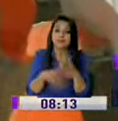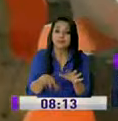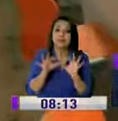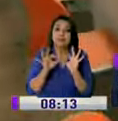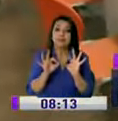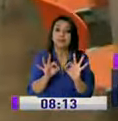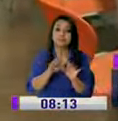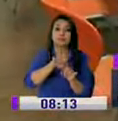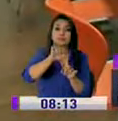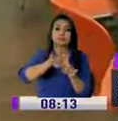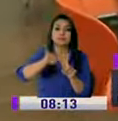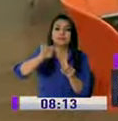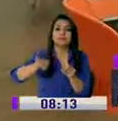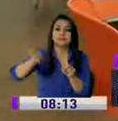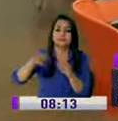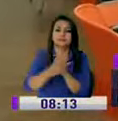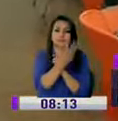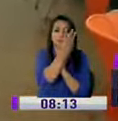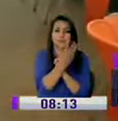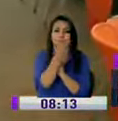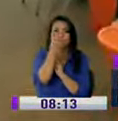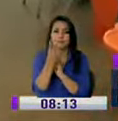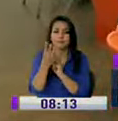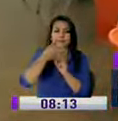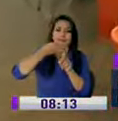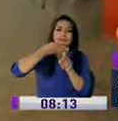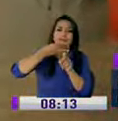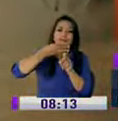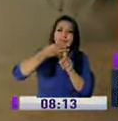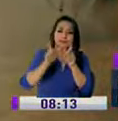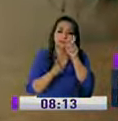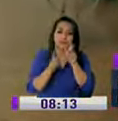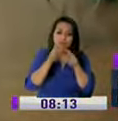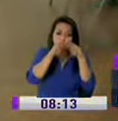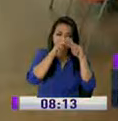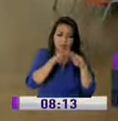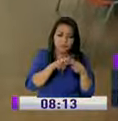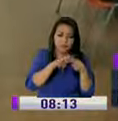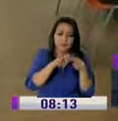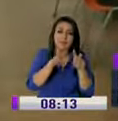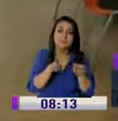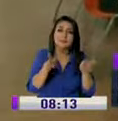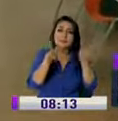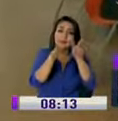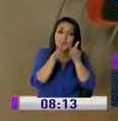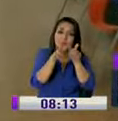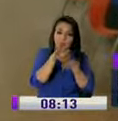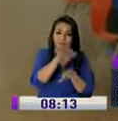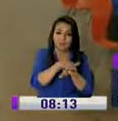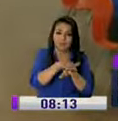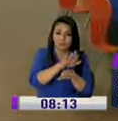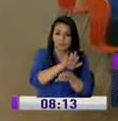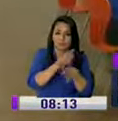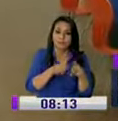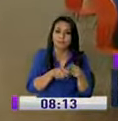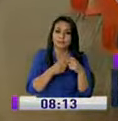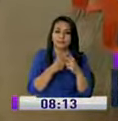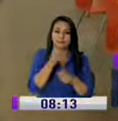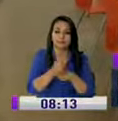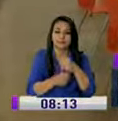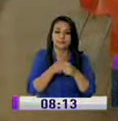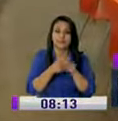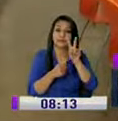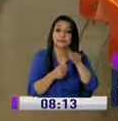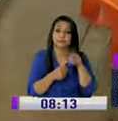se encuentra operativo, un sistema para que los ciudadanos de Quito puedan verificar, en primer lugar, el avalúo conforme estuvo establecido a inicios del año